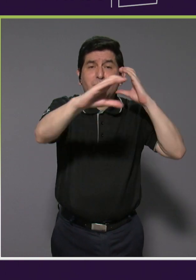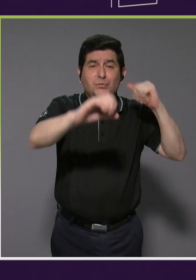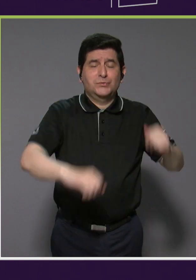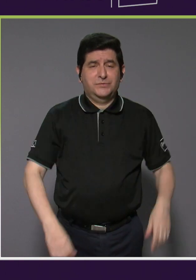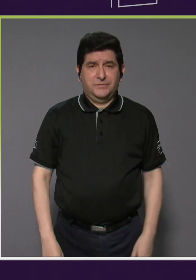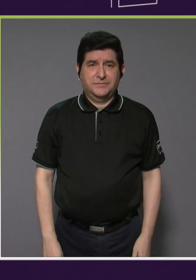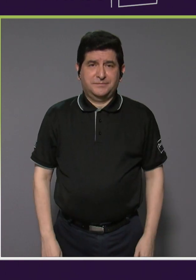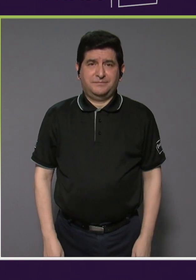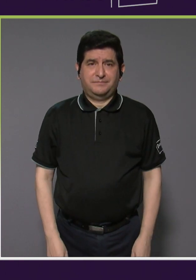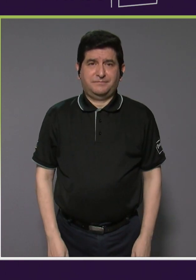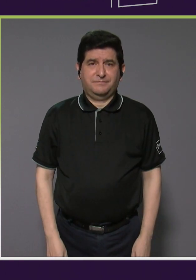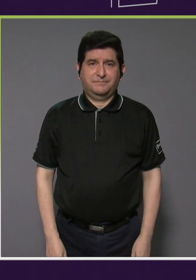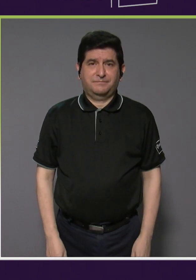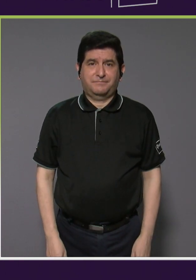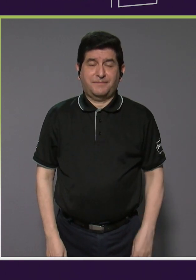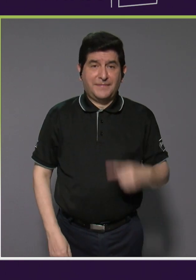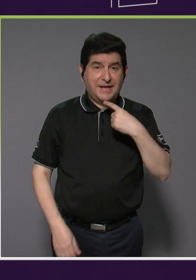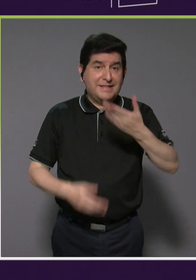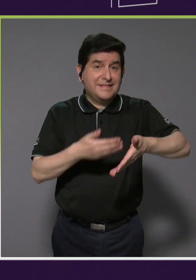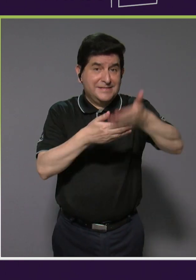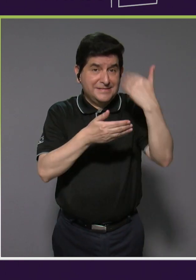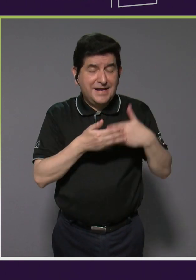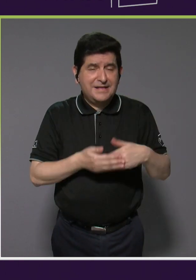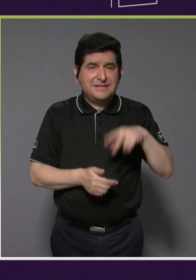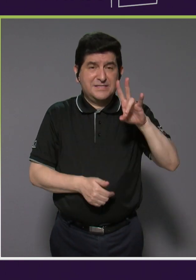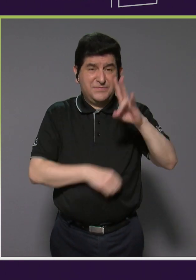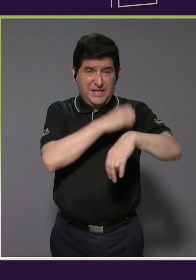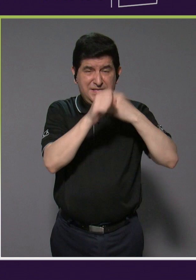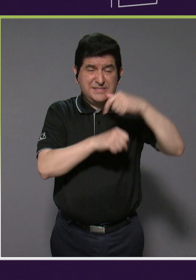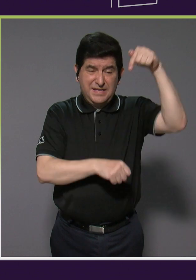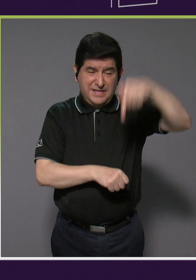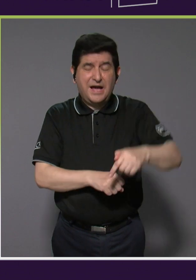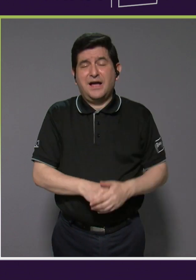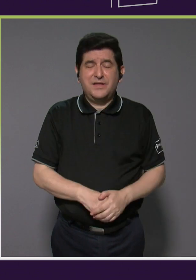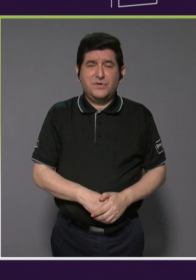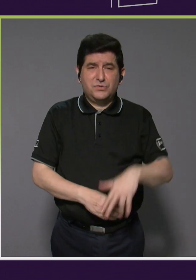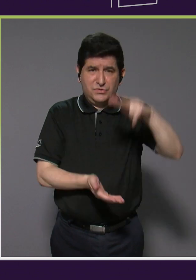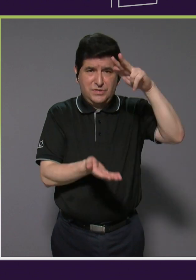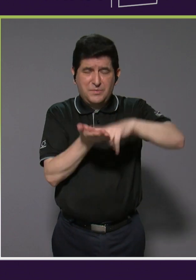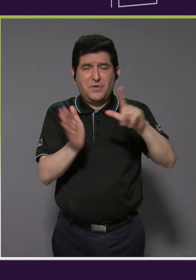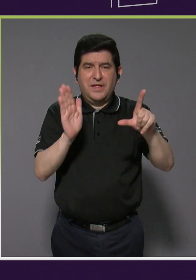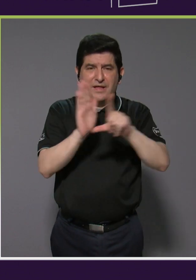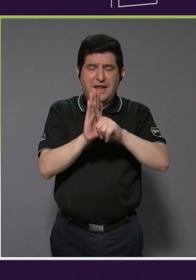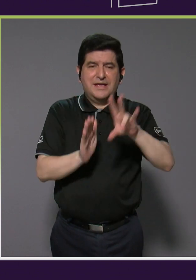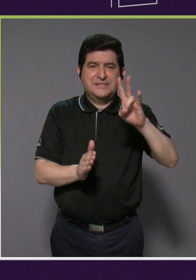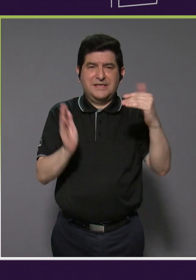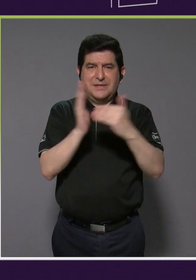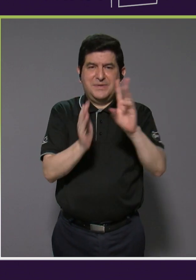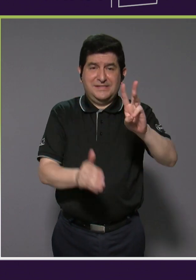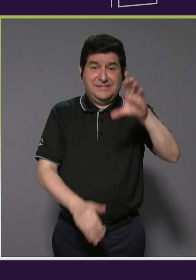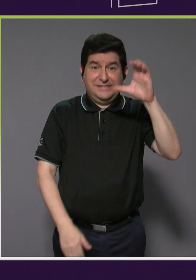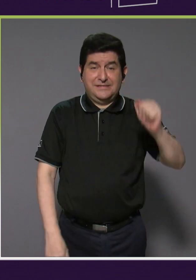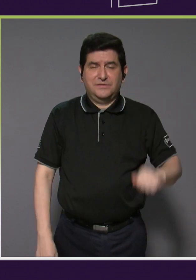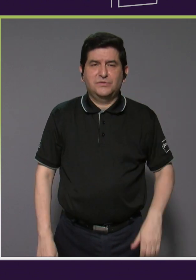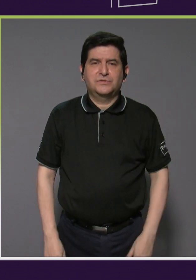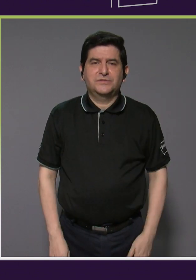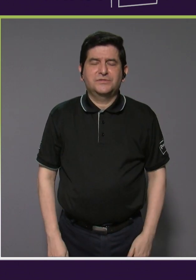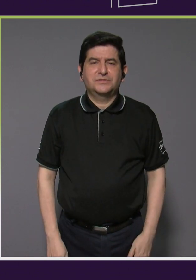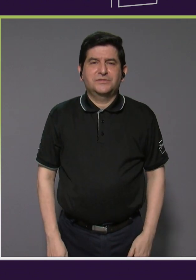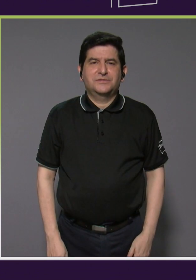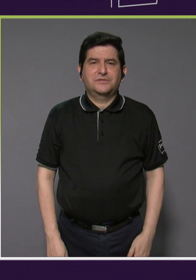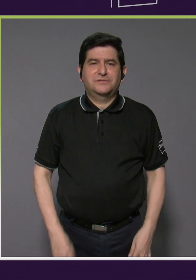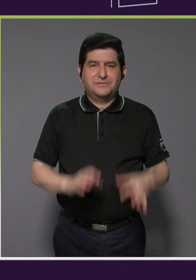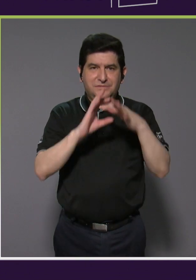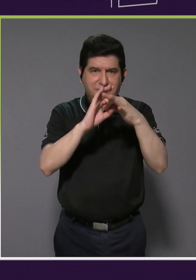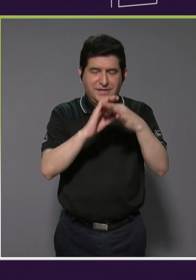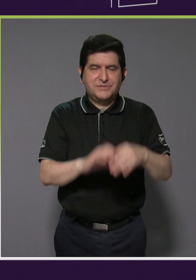autobuses. Como decíamos, 27 años hoy se cumplen de la ratificación de la ley 7600, y en lo que respecta